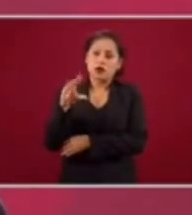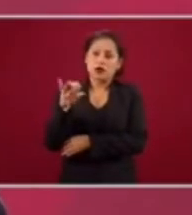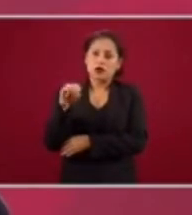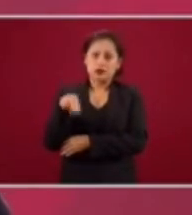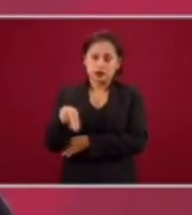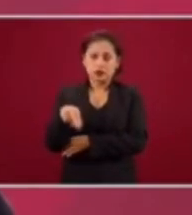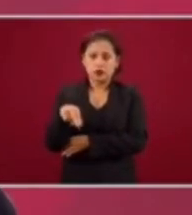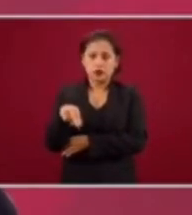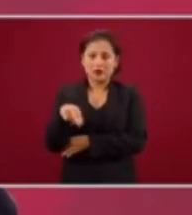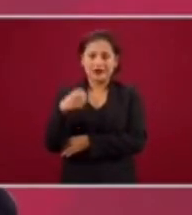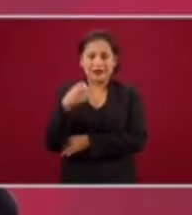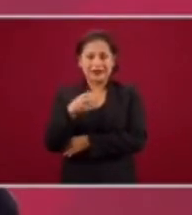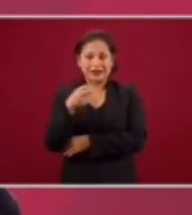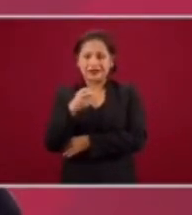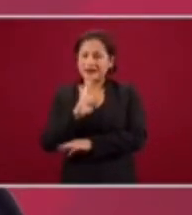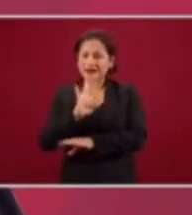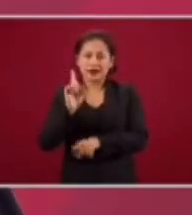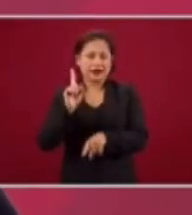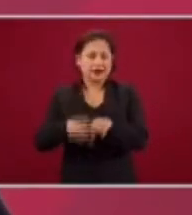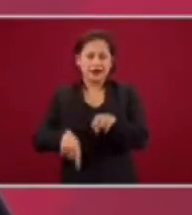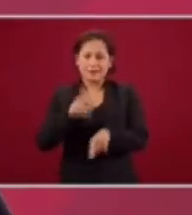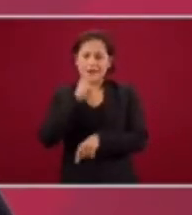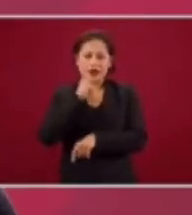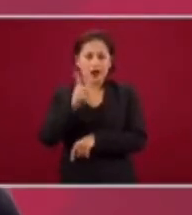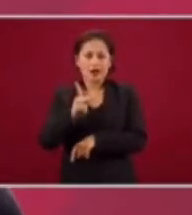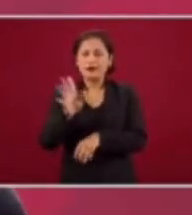porque era lo que más se usaba para